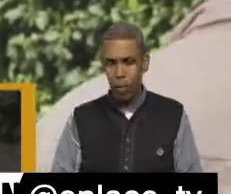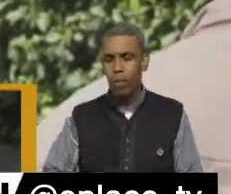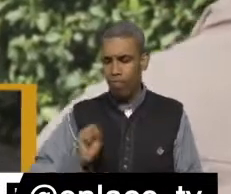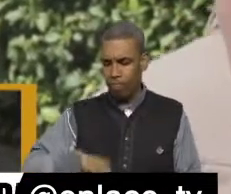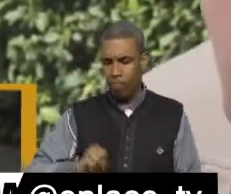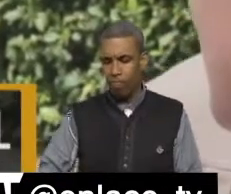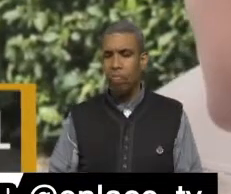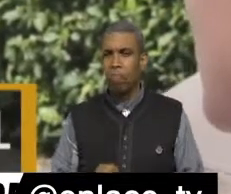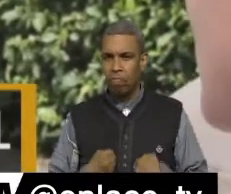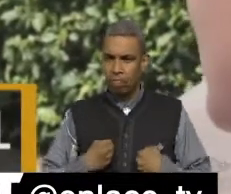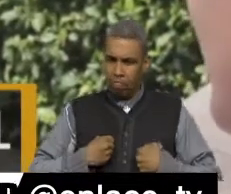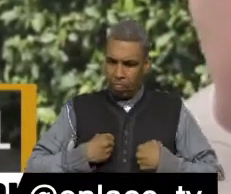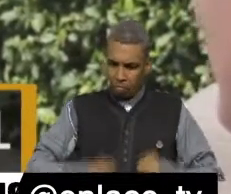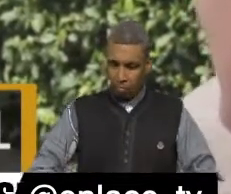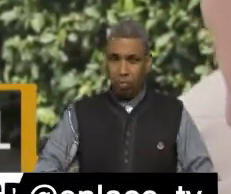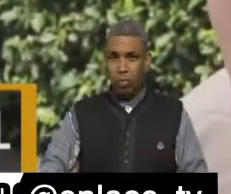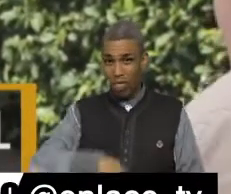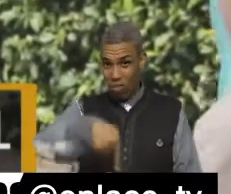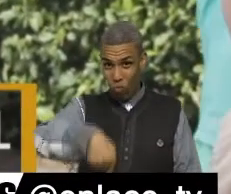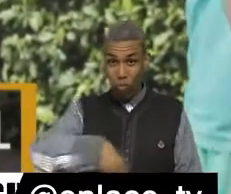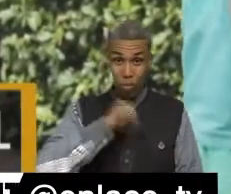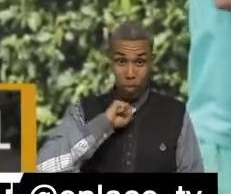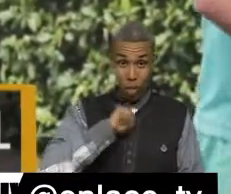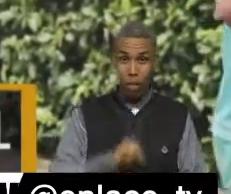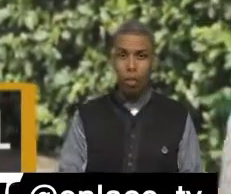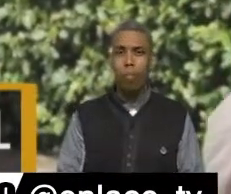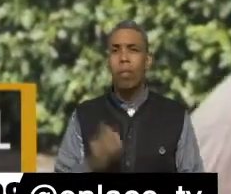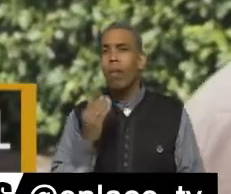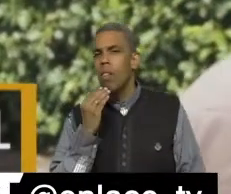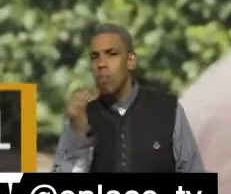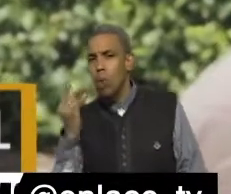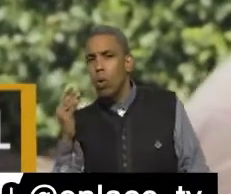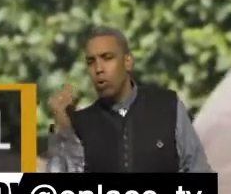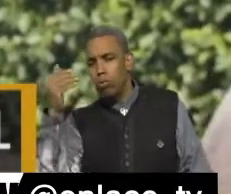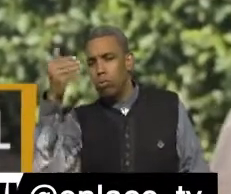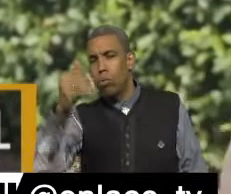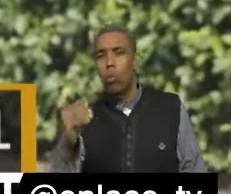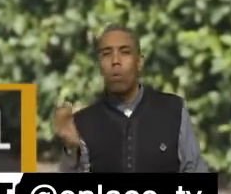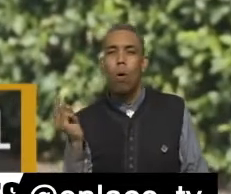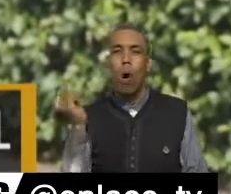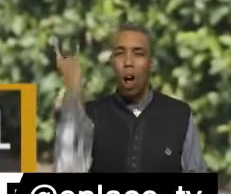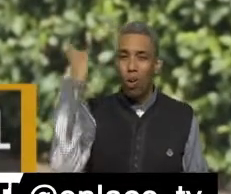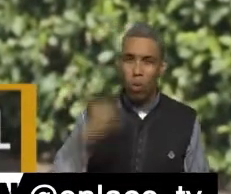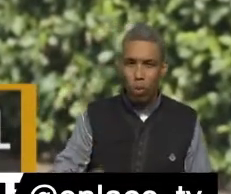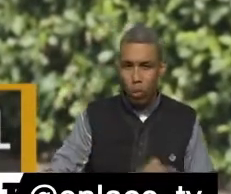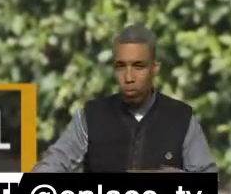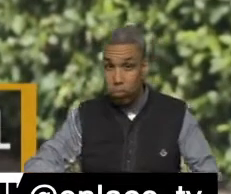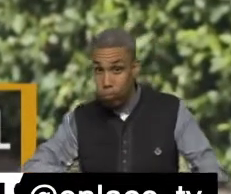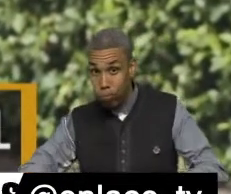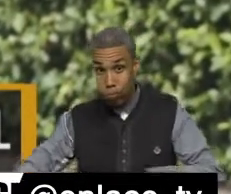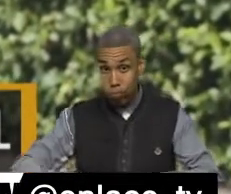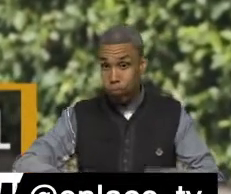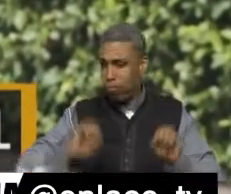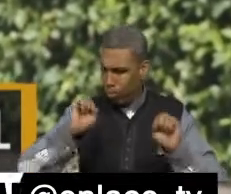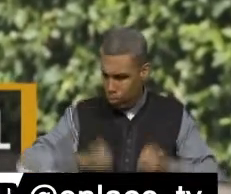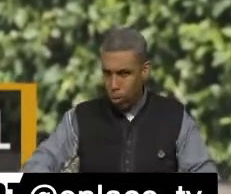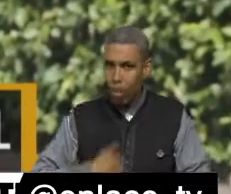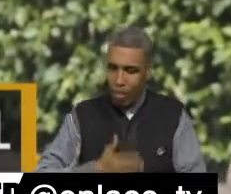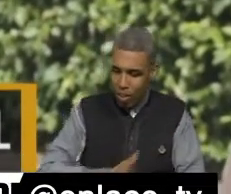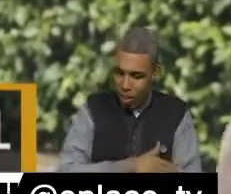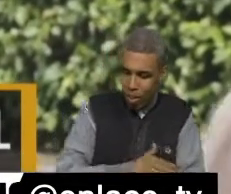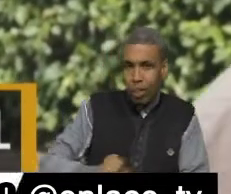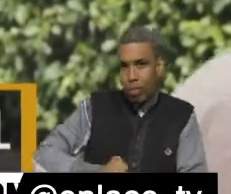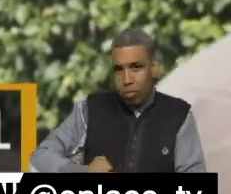hoy que aquí en Barranca estamos preparados para eso. Eso es lo que está haciendo la Alcaldía Municipal y la Secretaría de